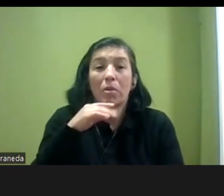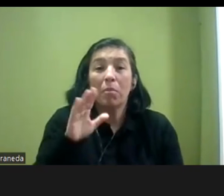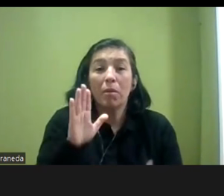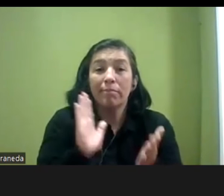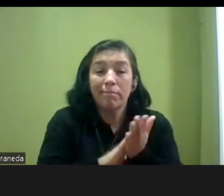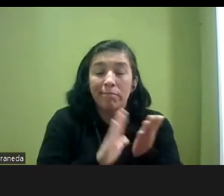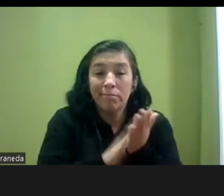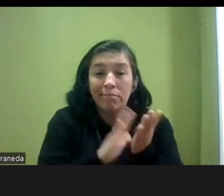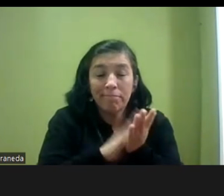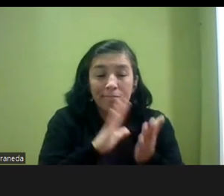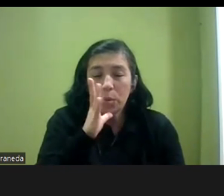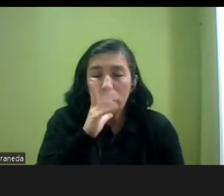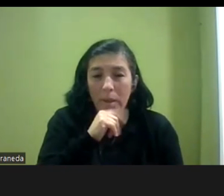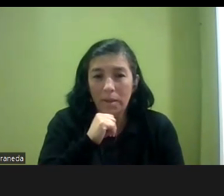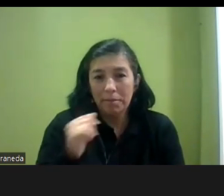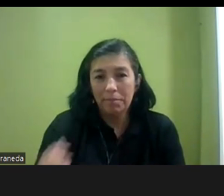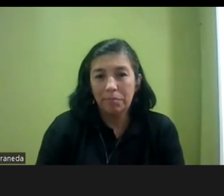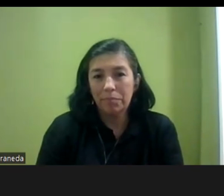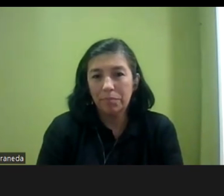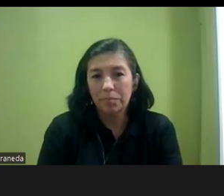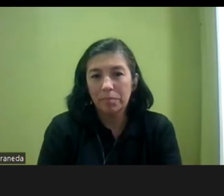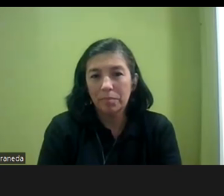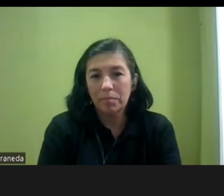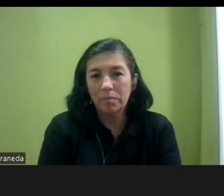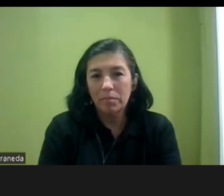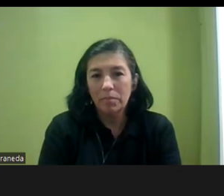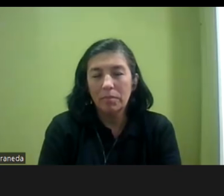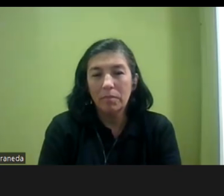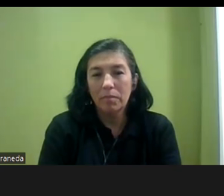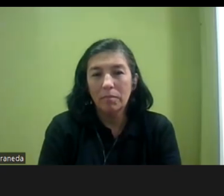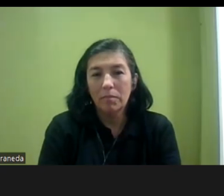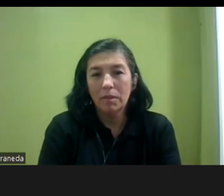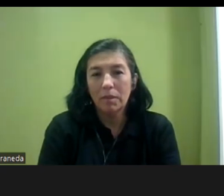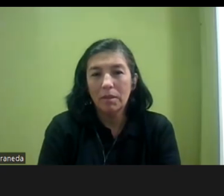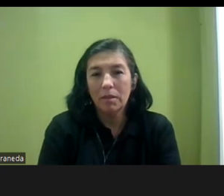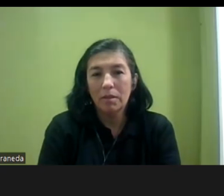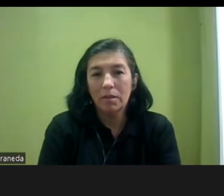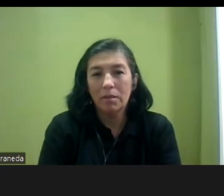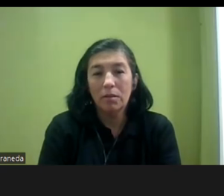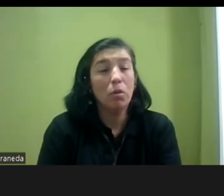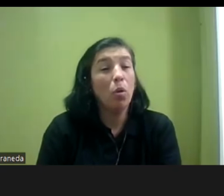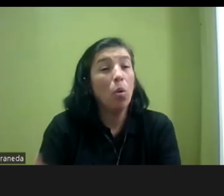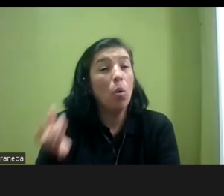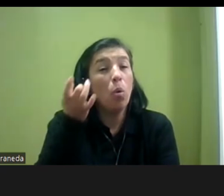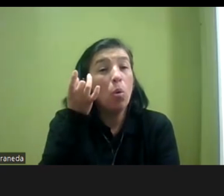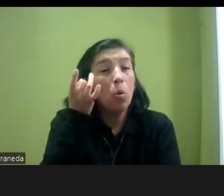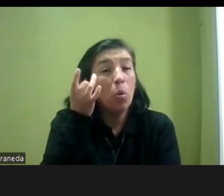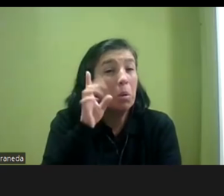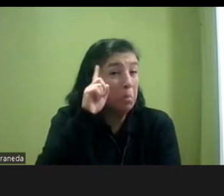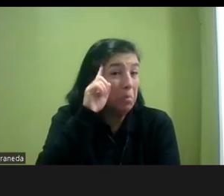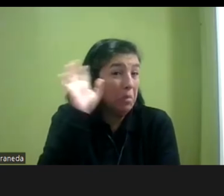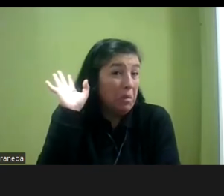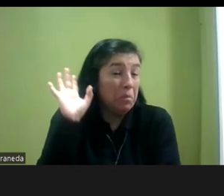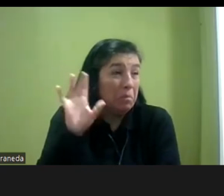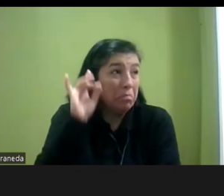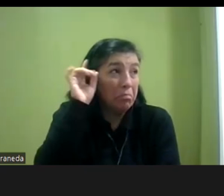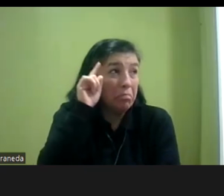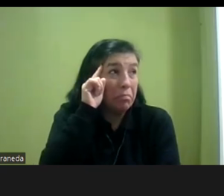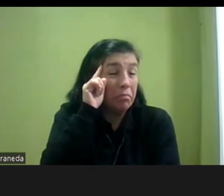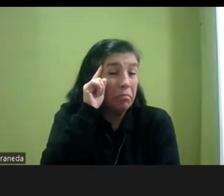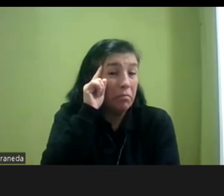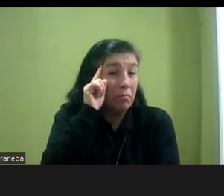¿no? Eh, todo lo único que se me ocurre así